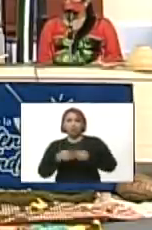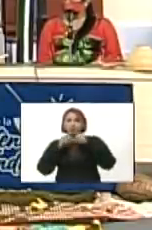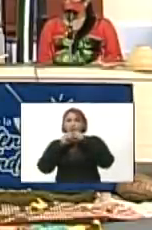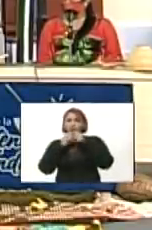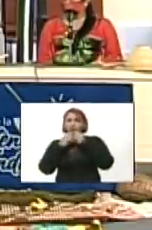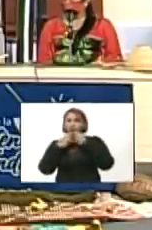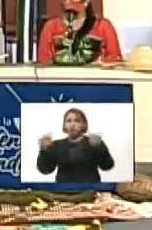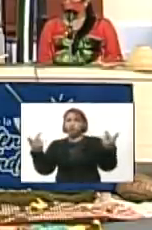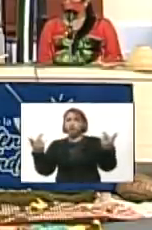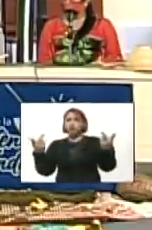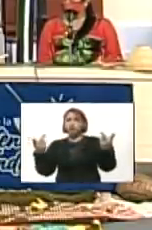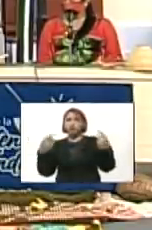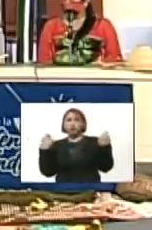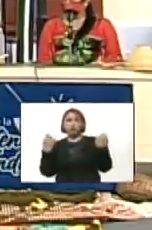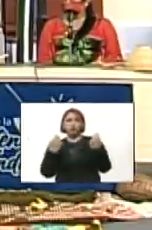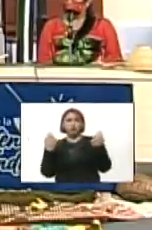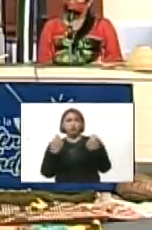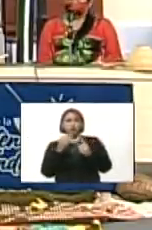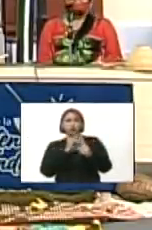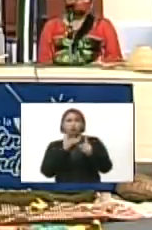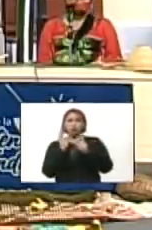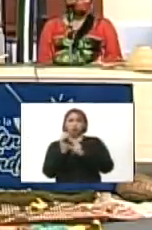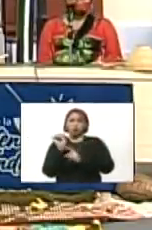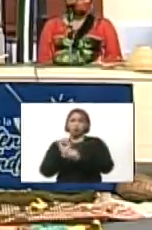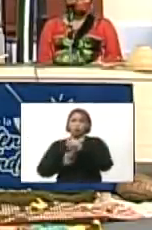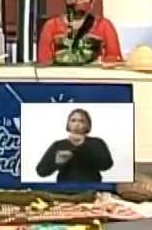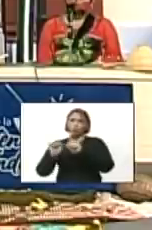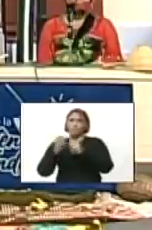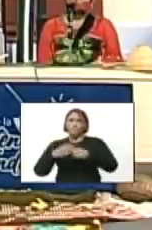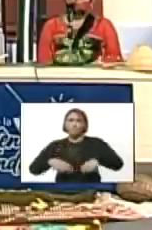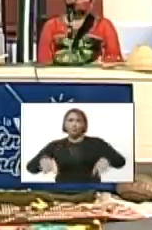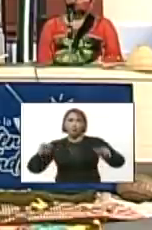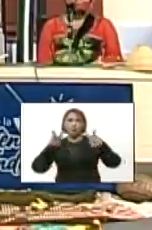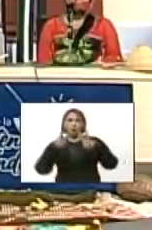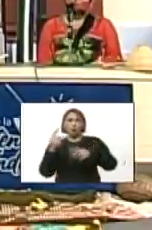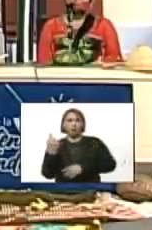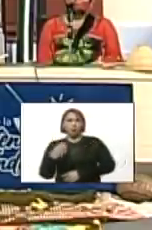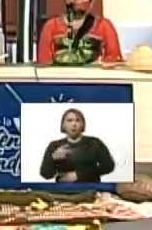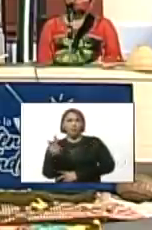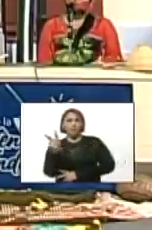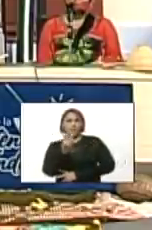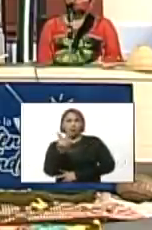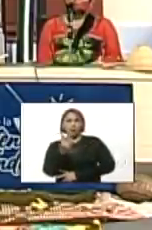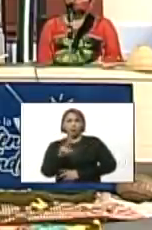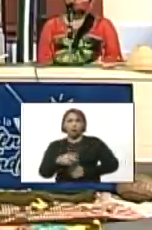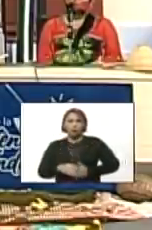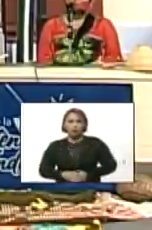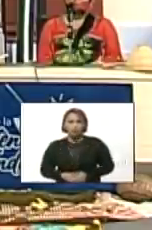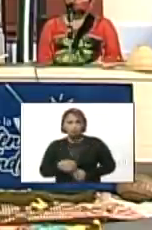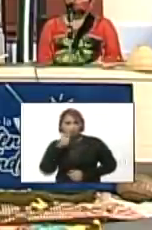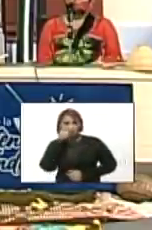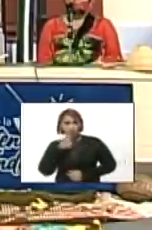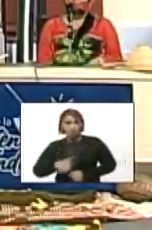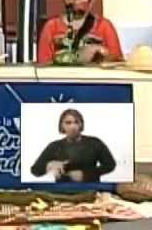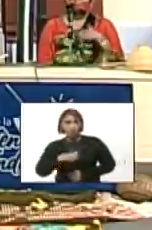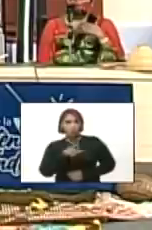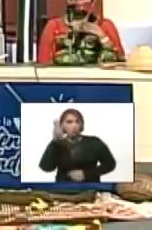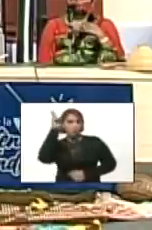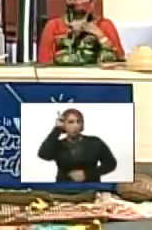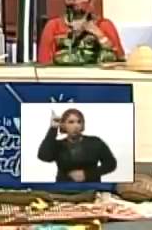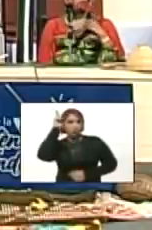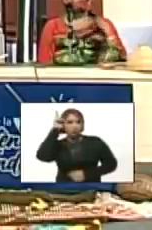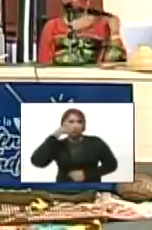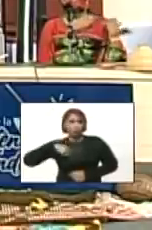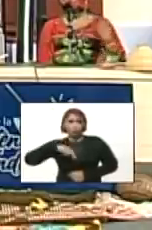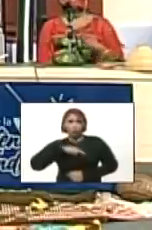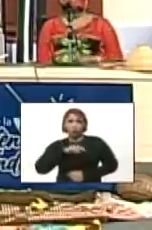de la cultura, de la resistencia y de los valores que tiene Venezuela y de los pueblos indígenas de nuestra